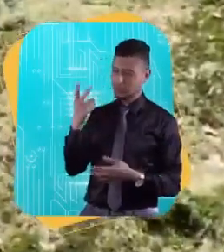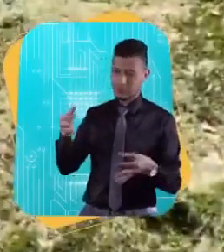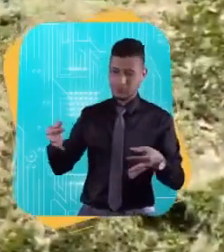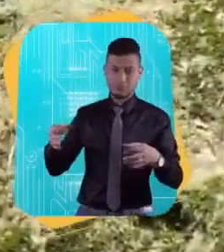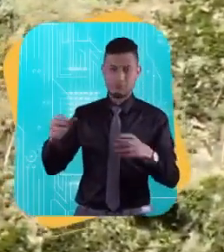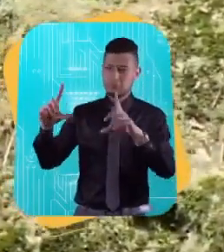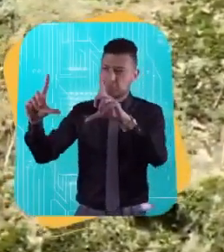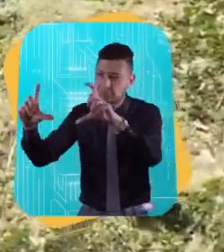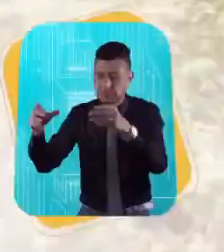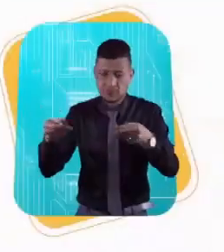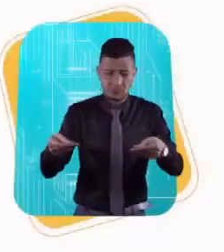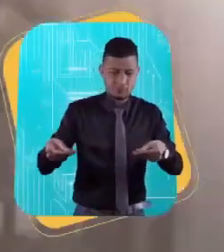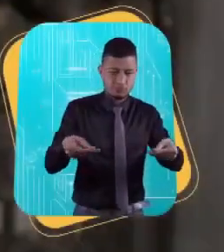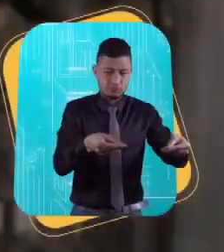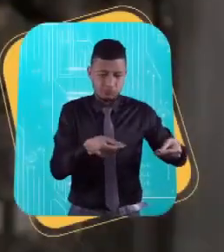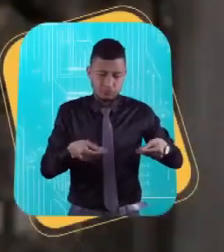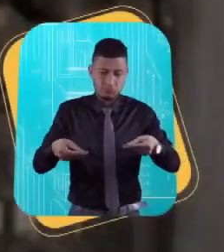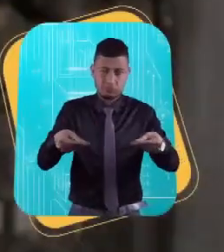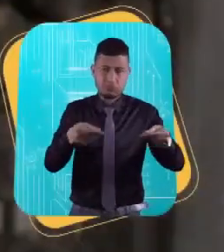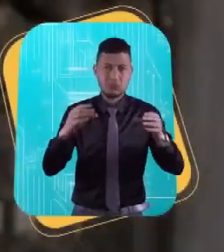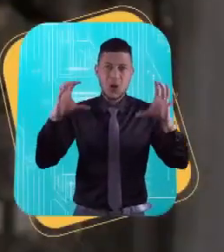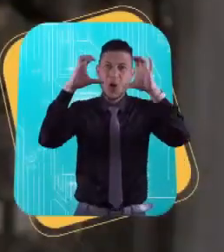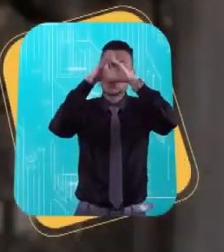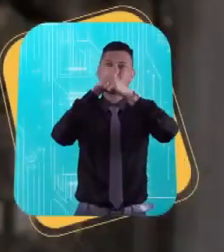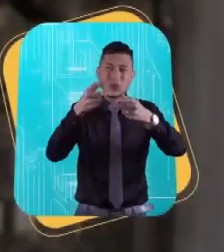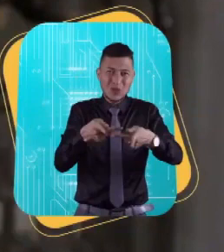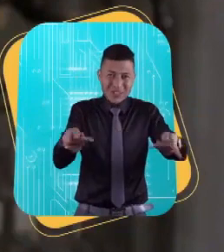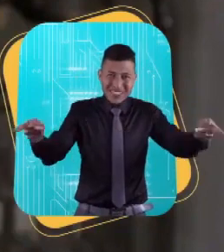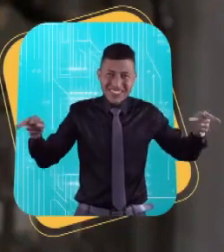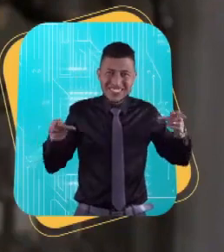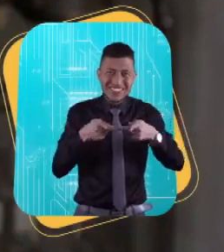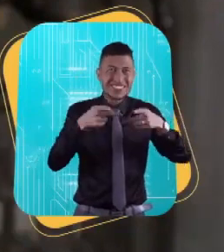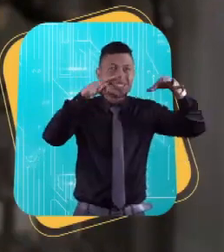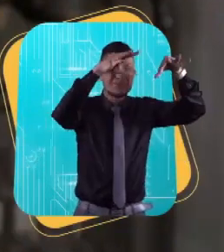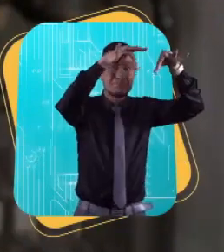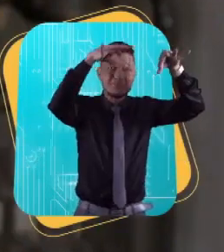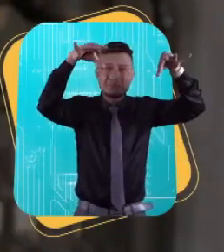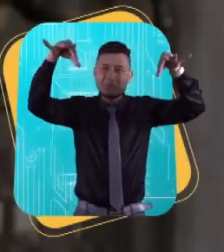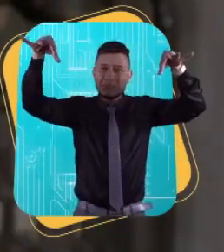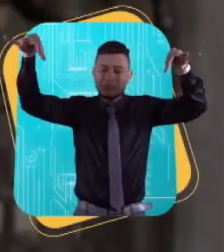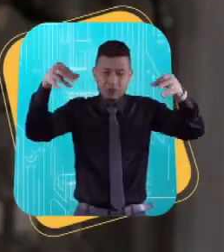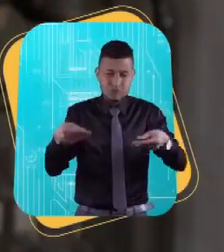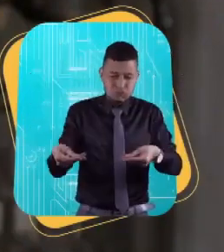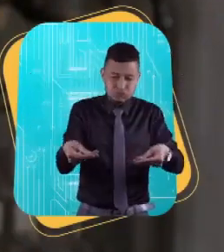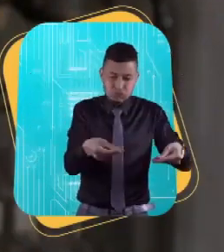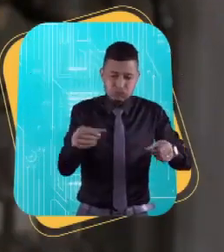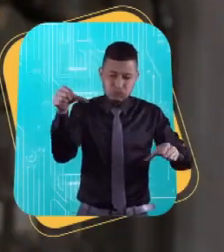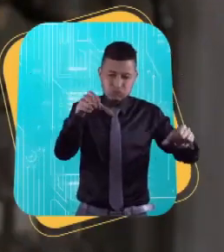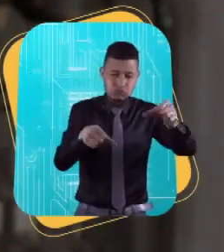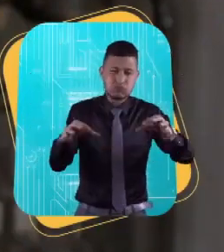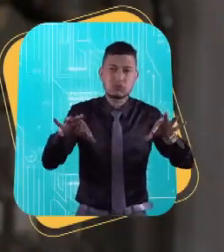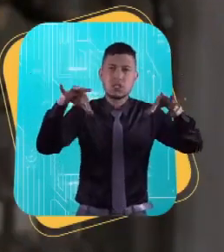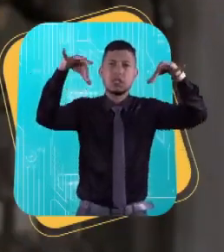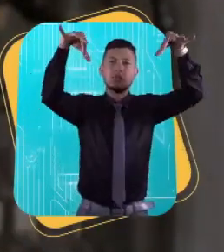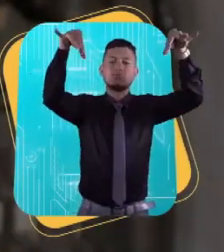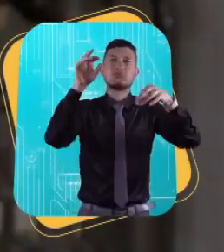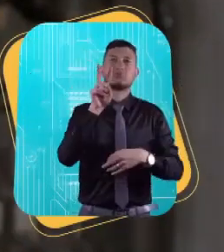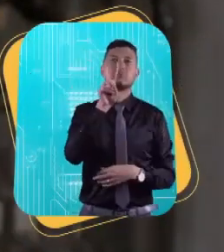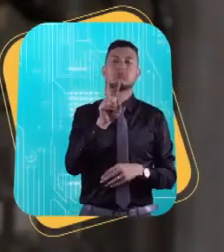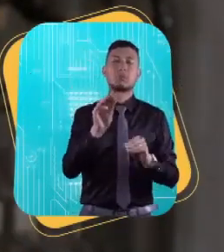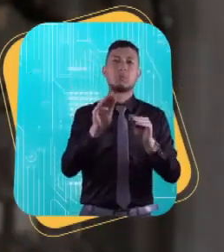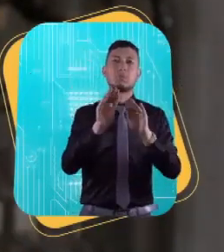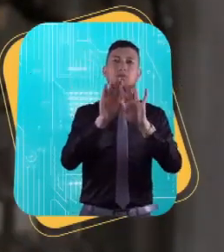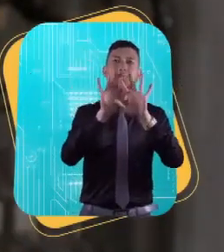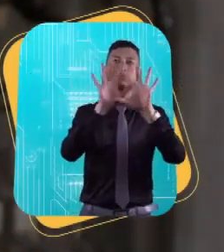Y al ver cuando revelabas esas imágenes de las películas en el cuarto oscuro y revelaba el papel,